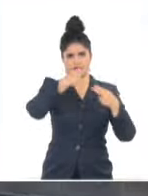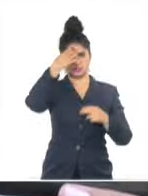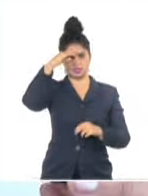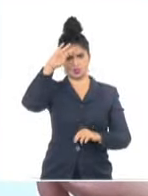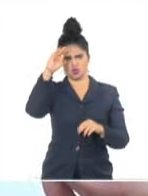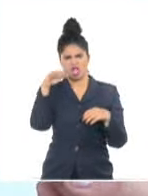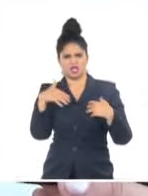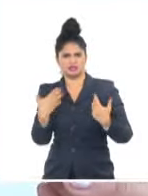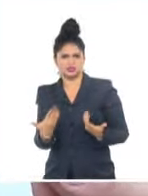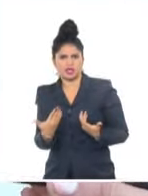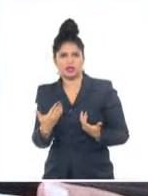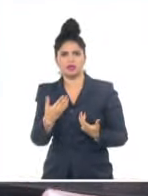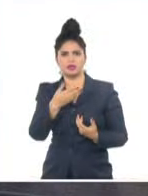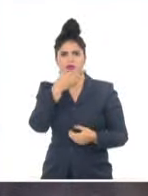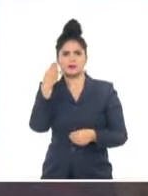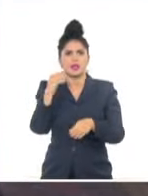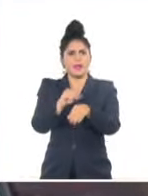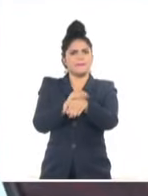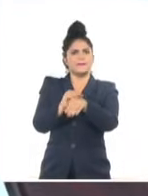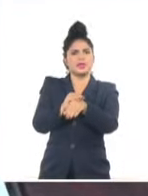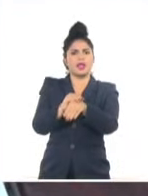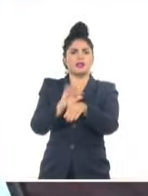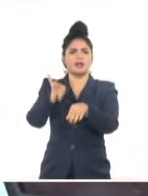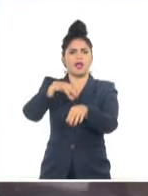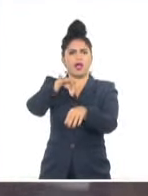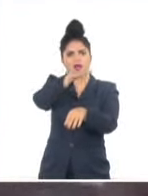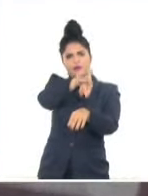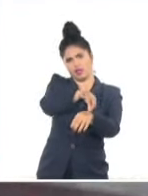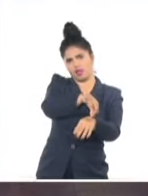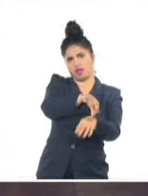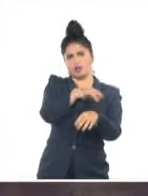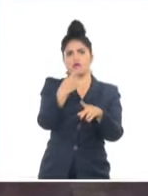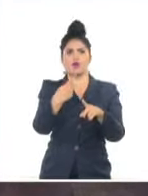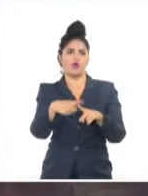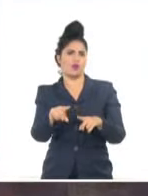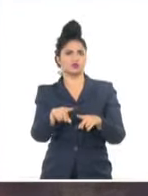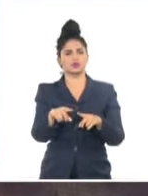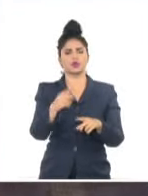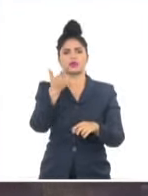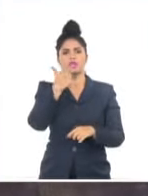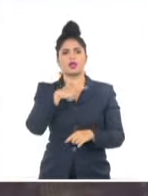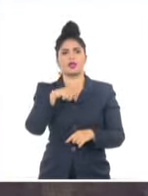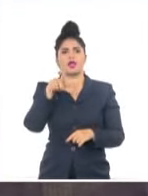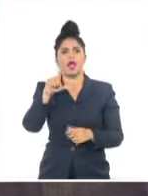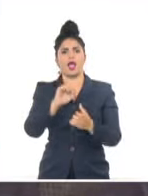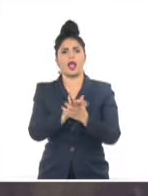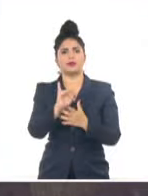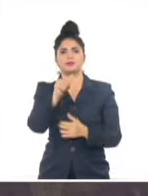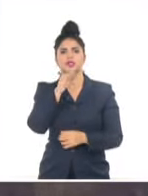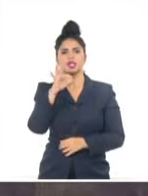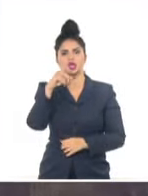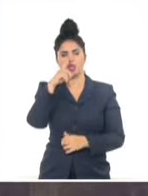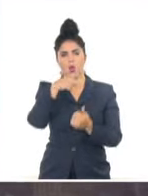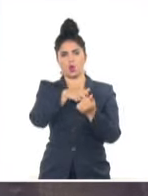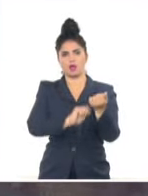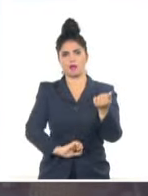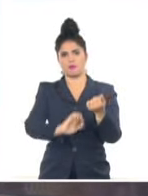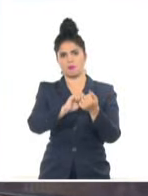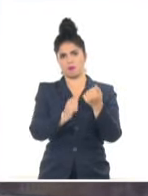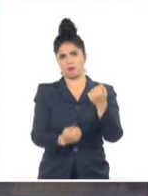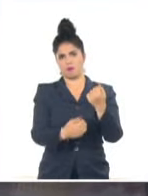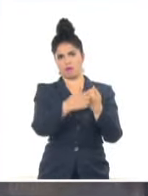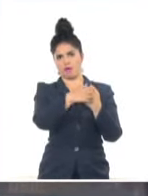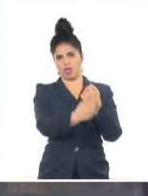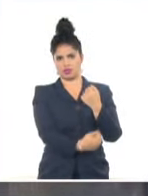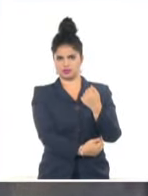apicúa, el almidón de maíz y el calciocarbonato pesado con geominsal de Cienfuegos y la menta con el Instituto